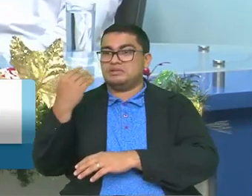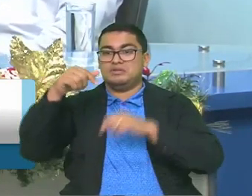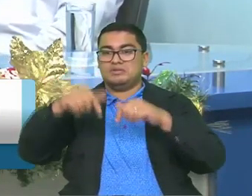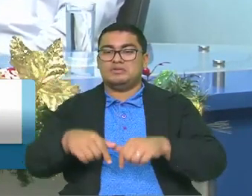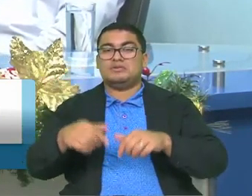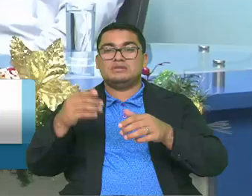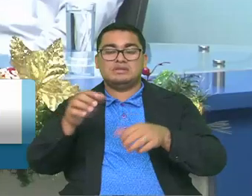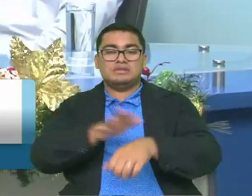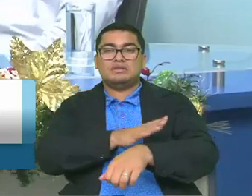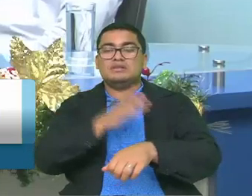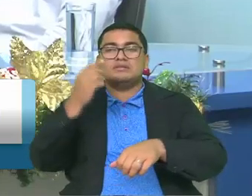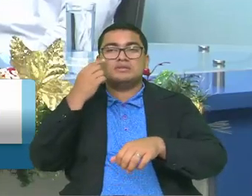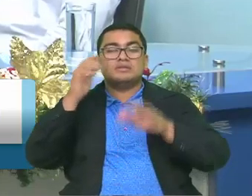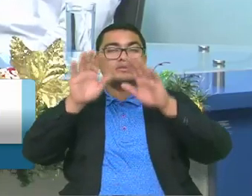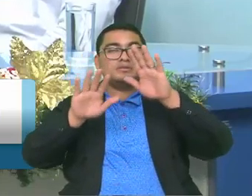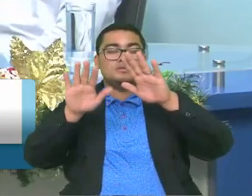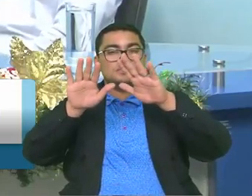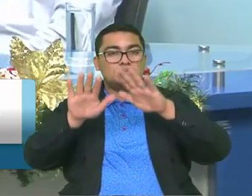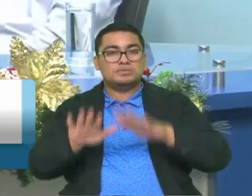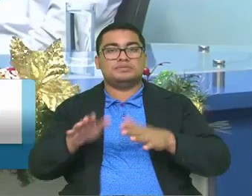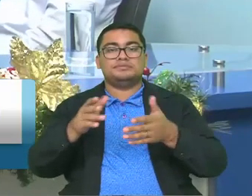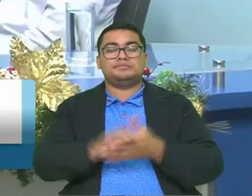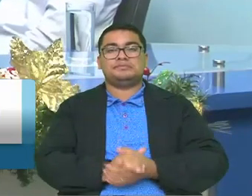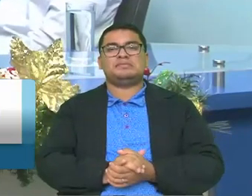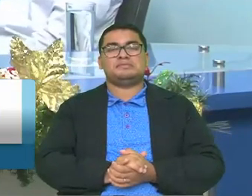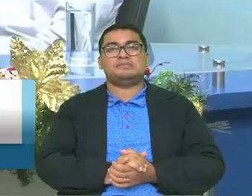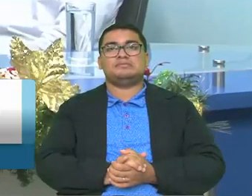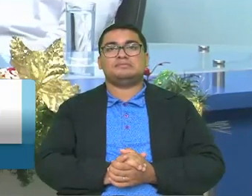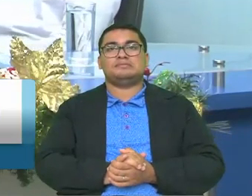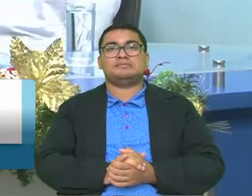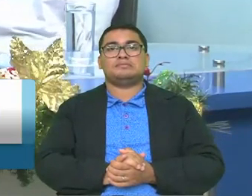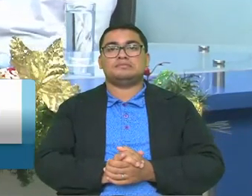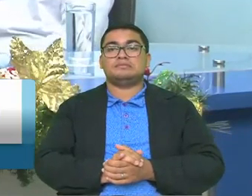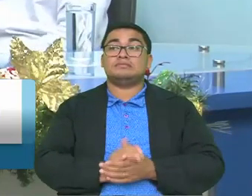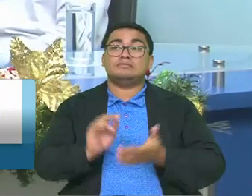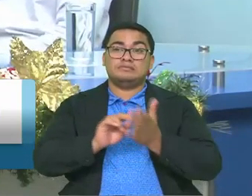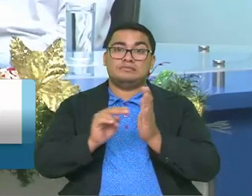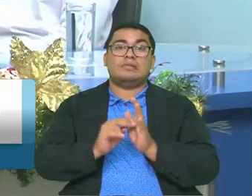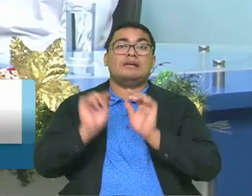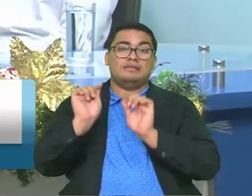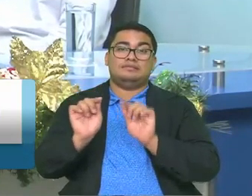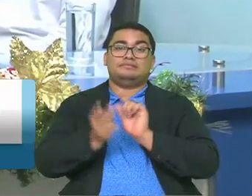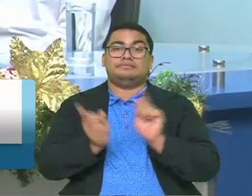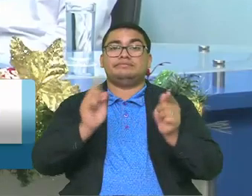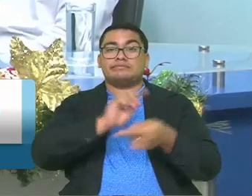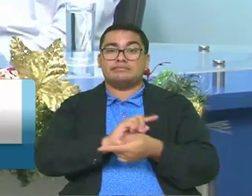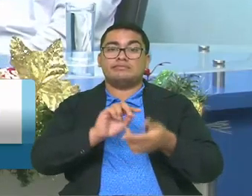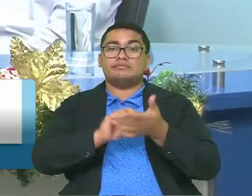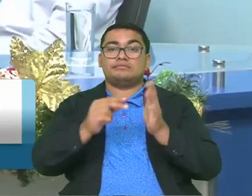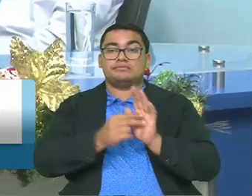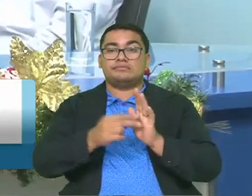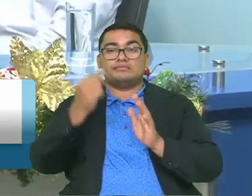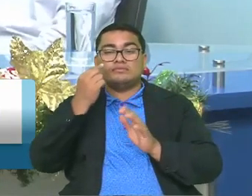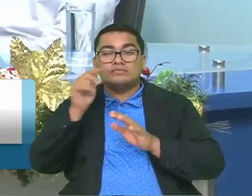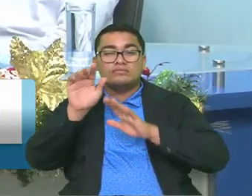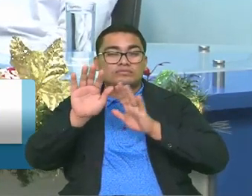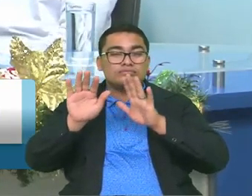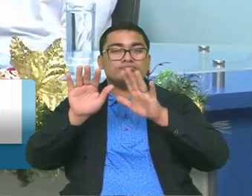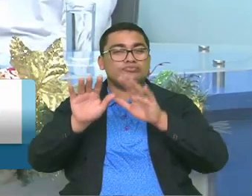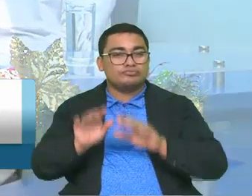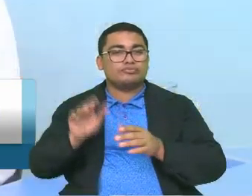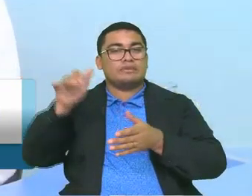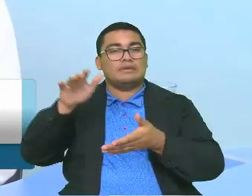bien, la visión se me va disminuyendo de manera progresiva desde hace un año. Ajá. A que el paciente me diga, doctor, fíjese que yo estaba viendo bien